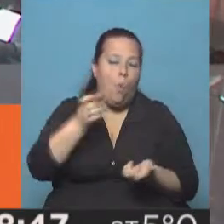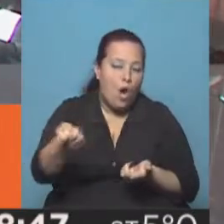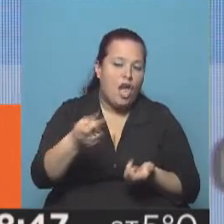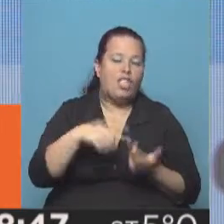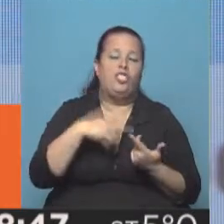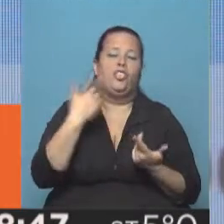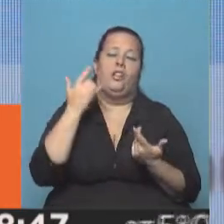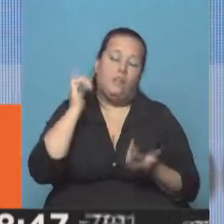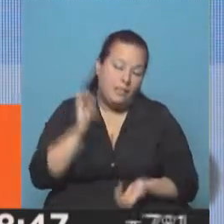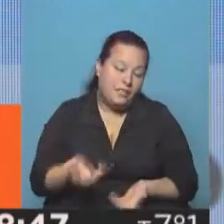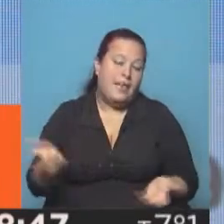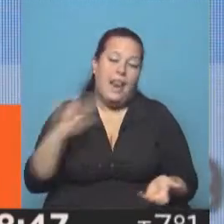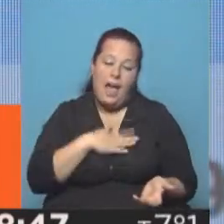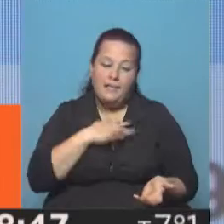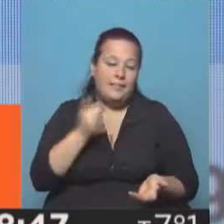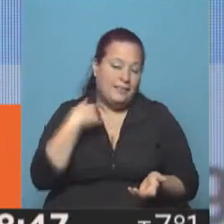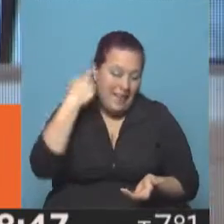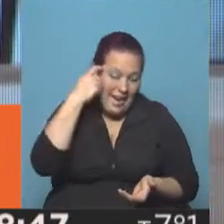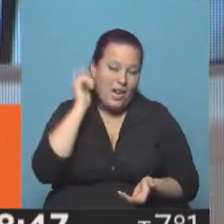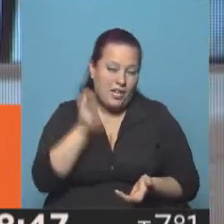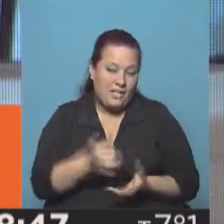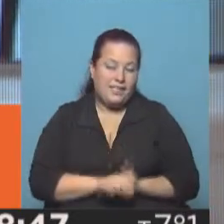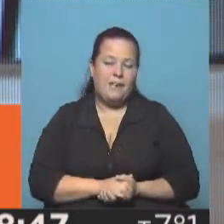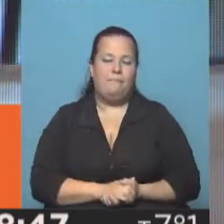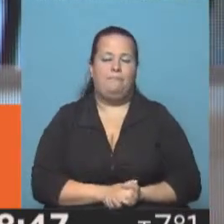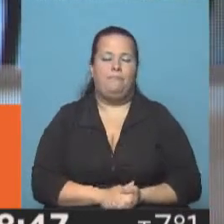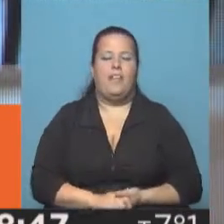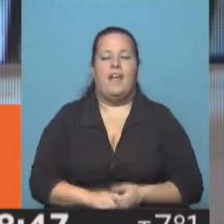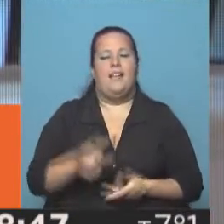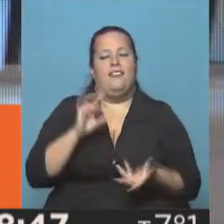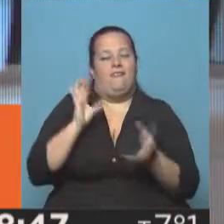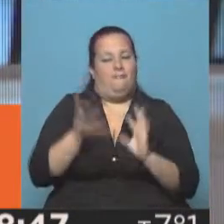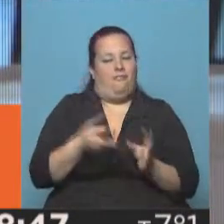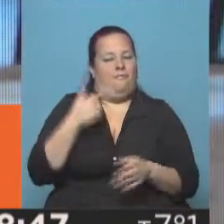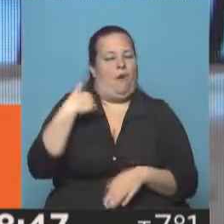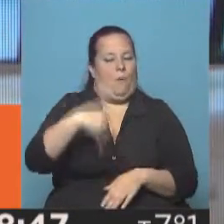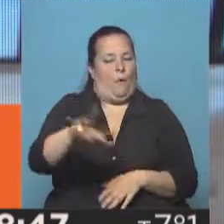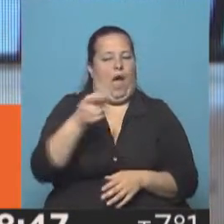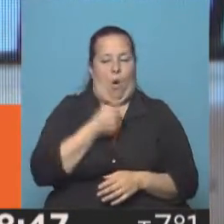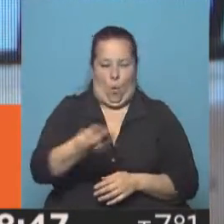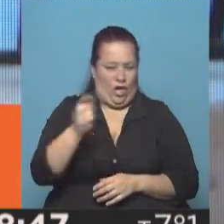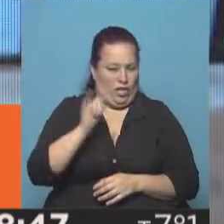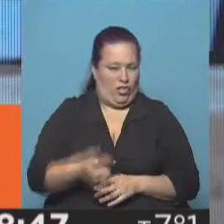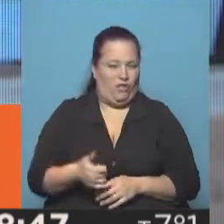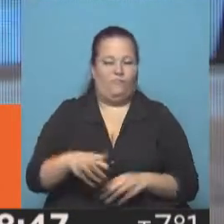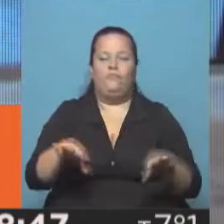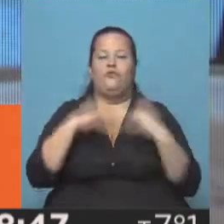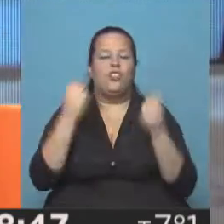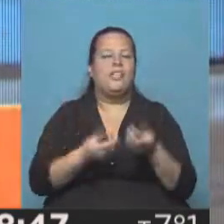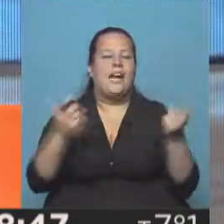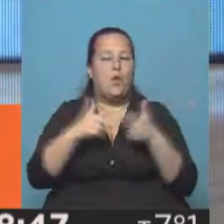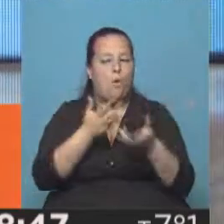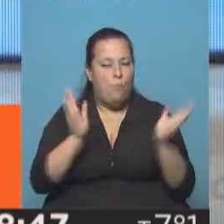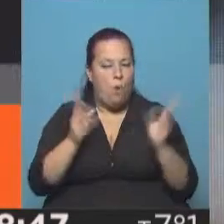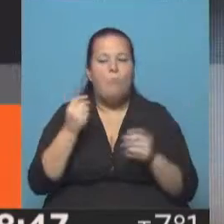y si lamentablemente creemos que que en cierto aspecto va camino a la judicialización el resultado de la audiencia pública